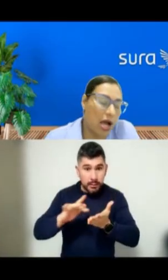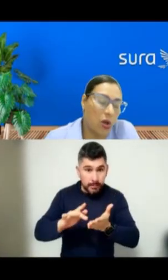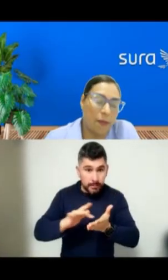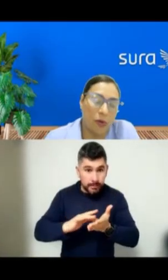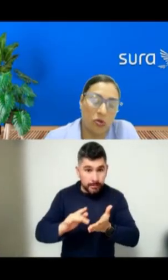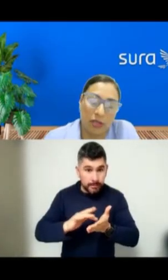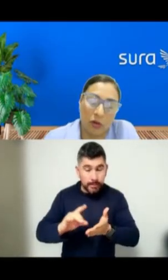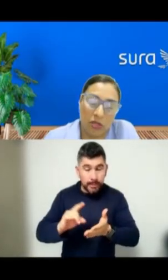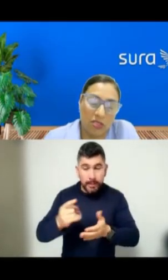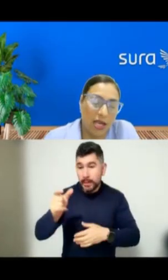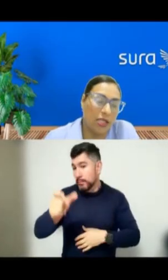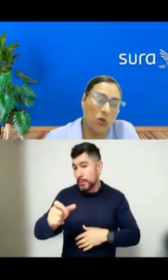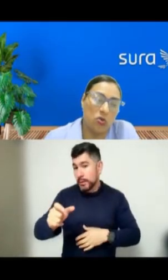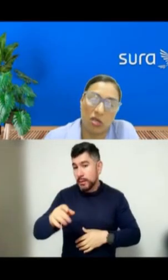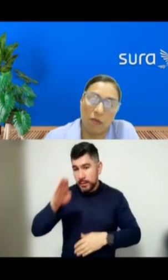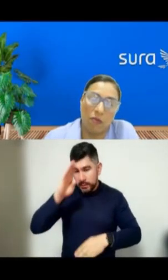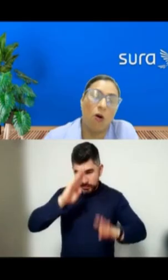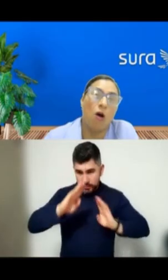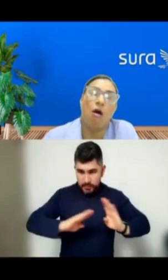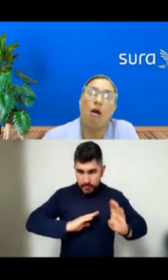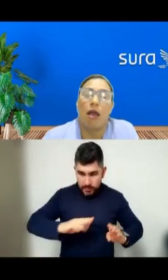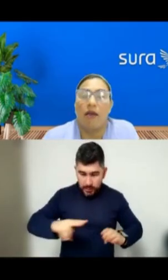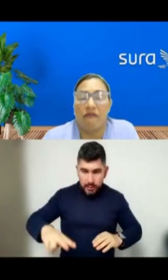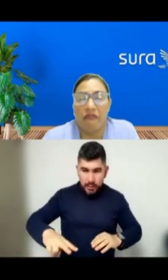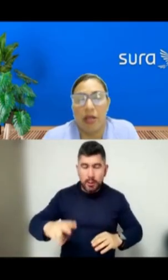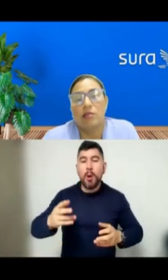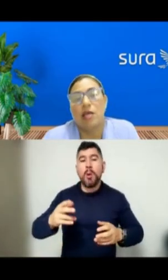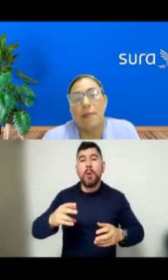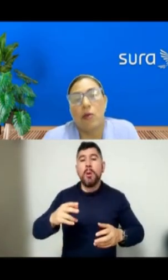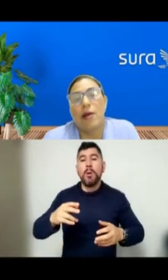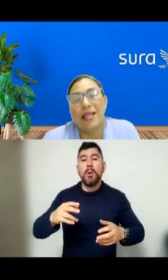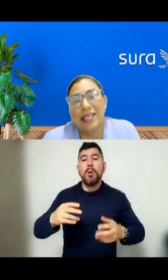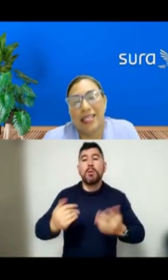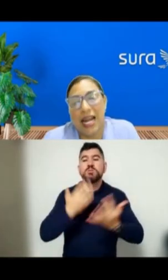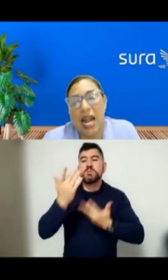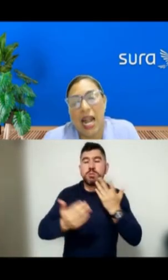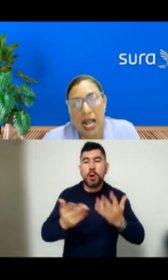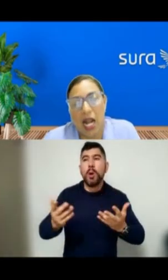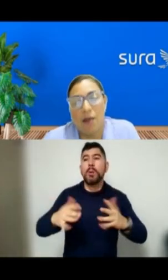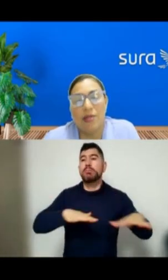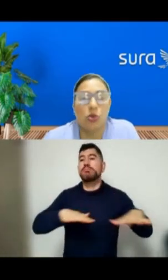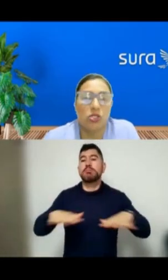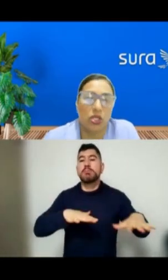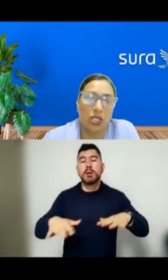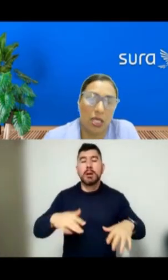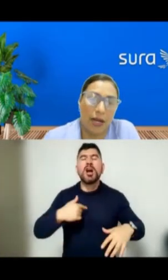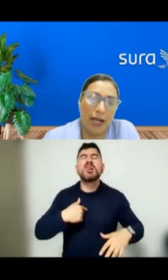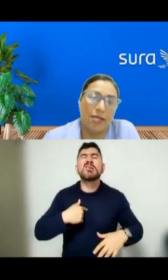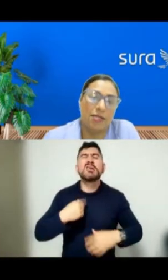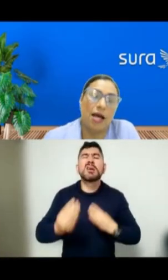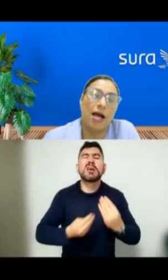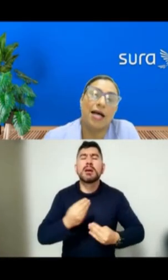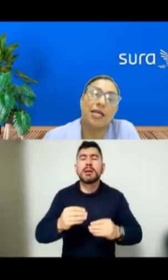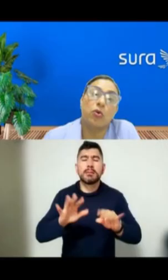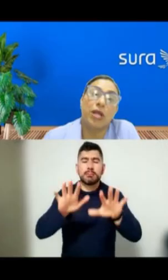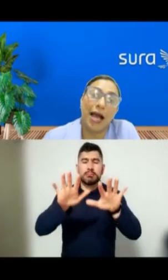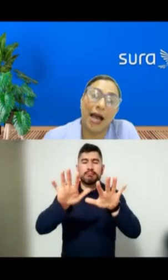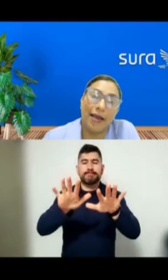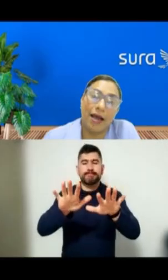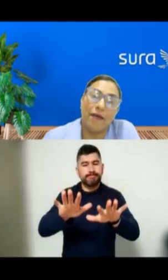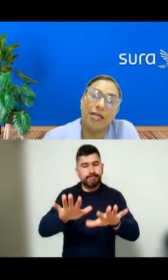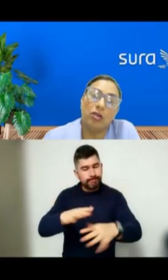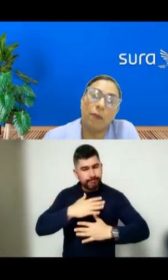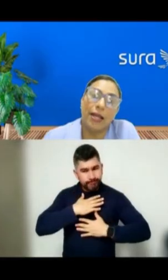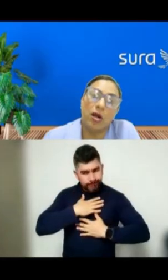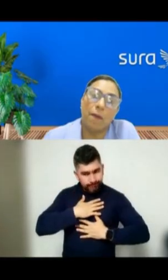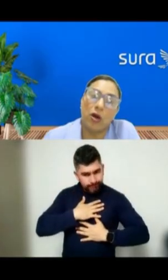que está lesionado, de pronto si tengo un incendio, un sismo, en fin, siempre voy a mantener la calma en situaciones de emergencia. Asegure